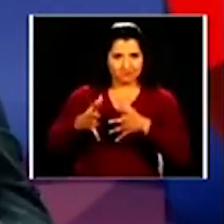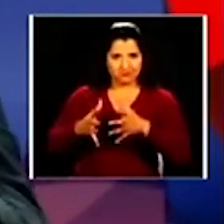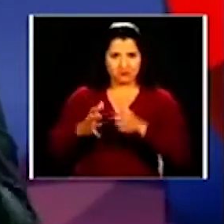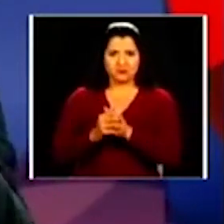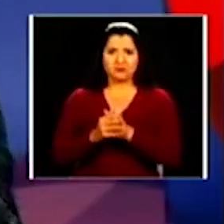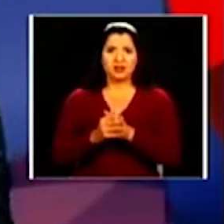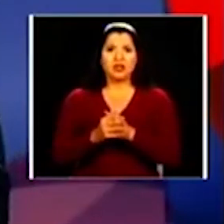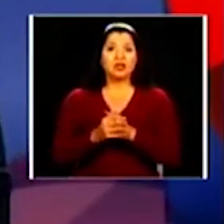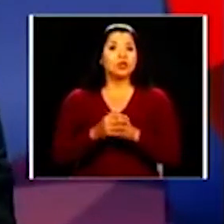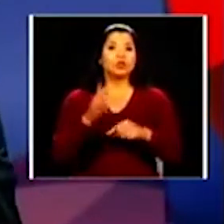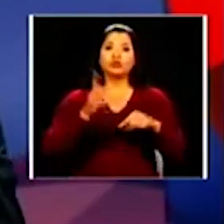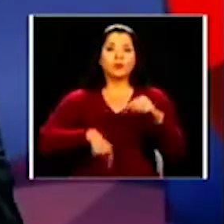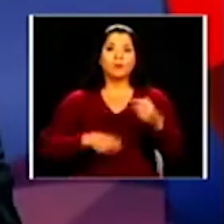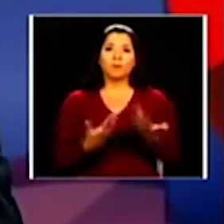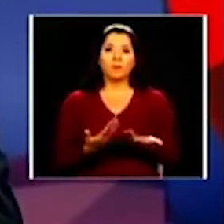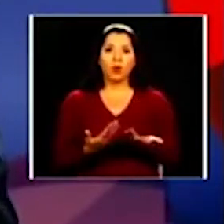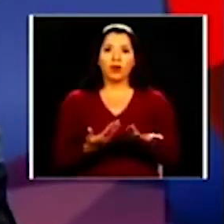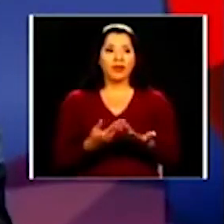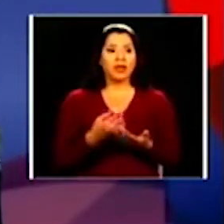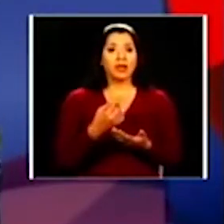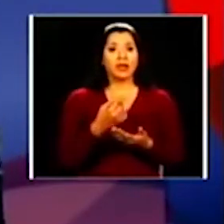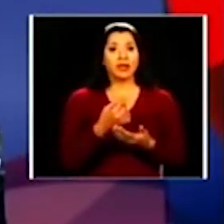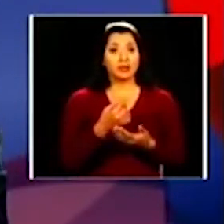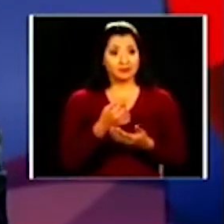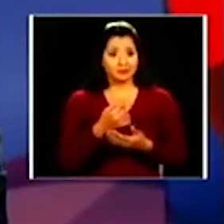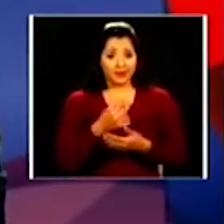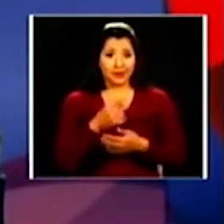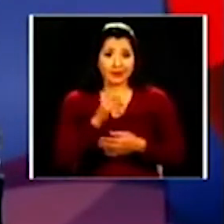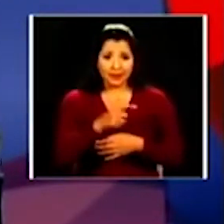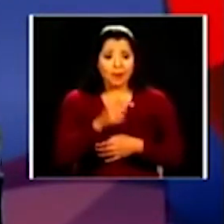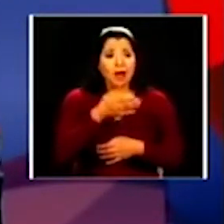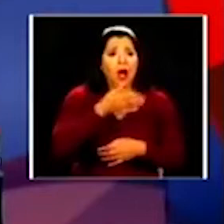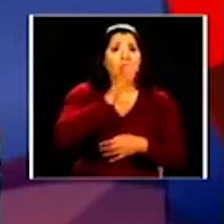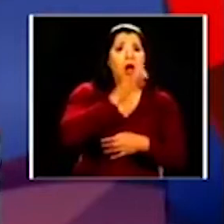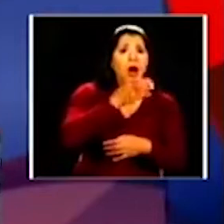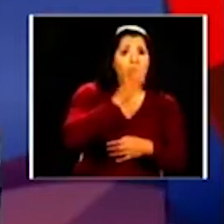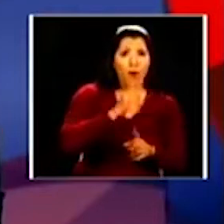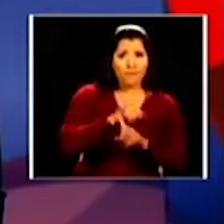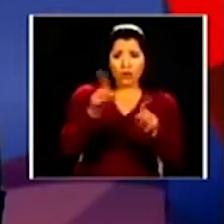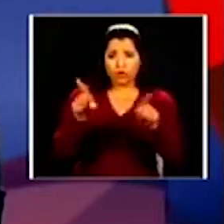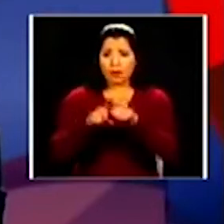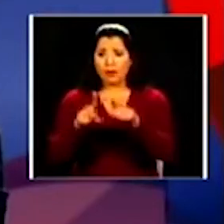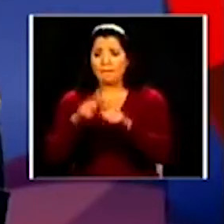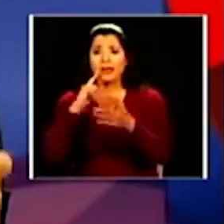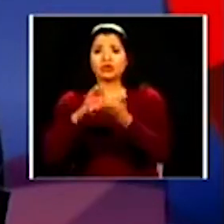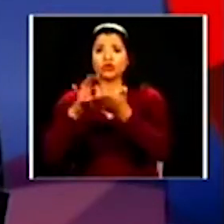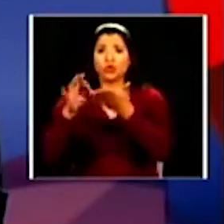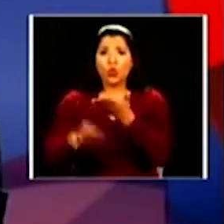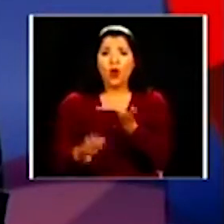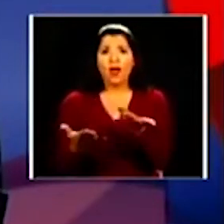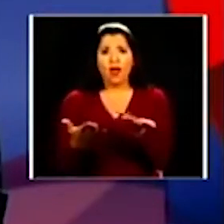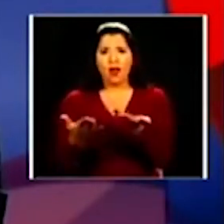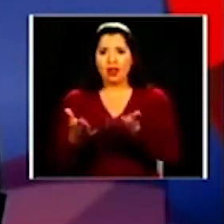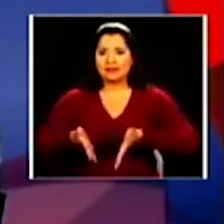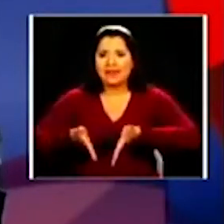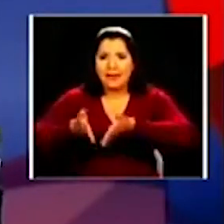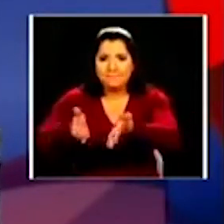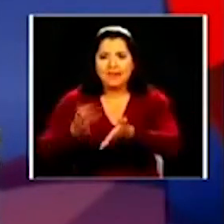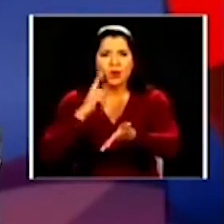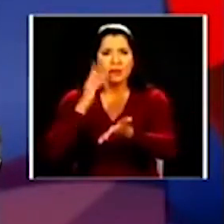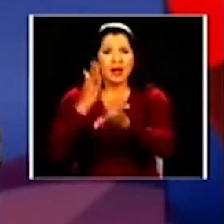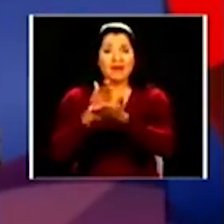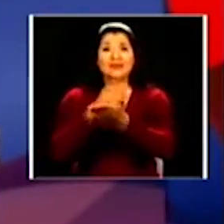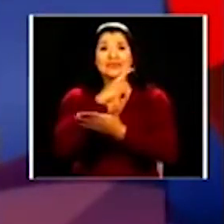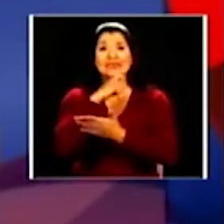no dejar también desarrollo, escuelas, caminos, para quitar el polvo, para atacar la sequía que tanto afecta al sector ganadero,